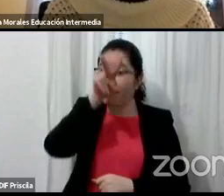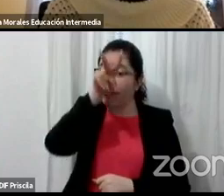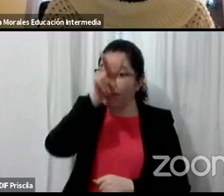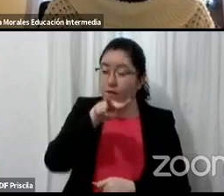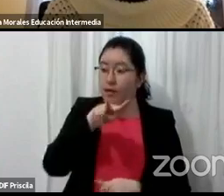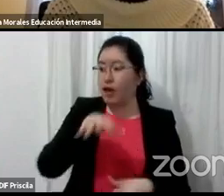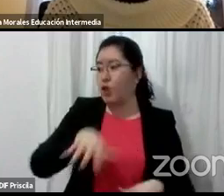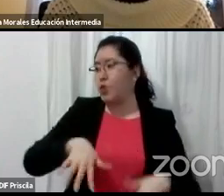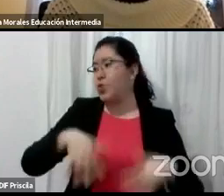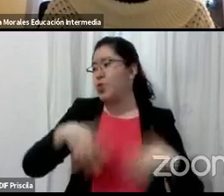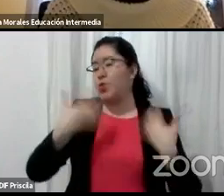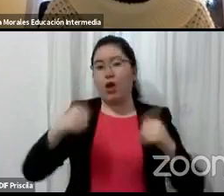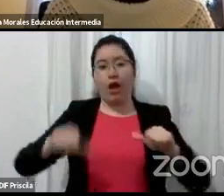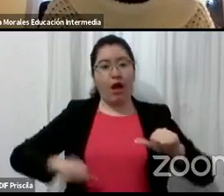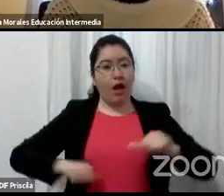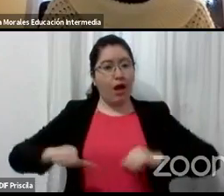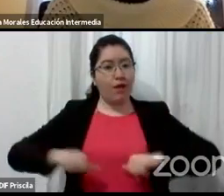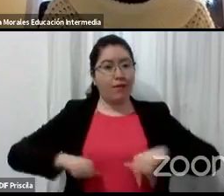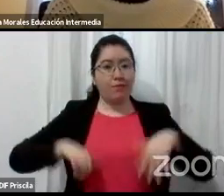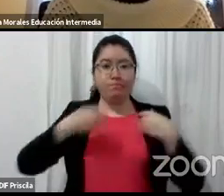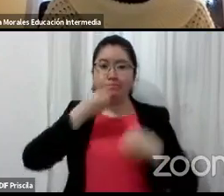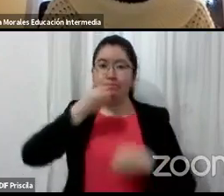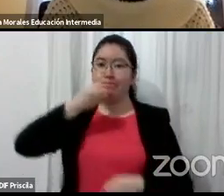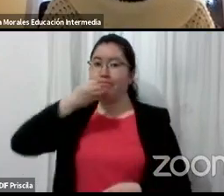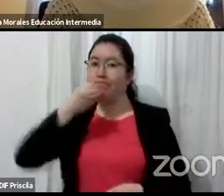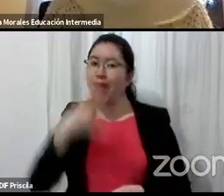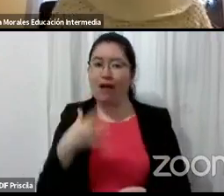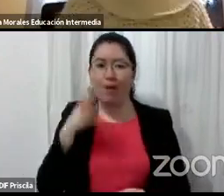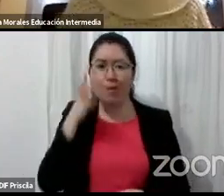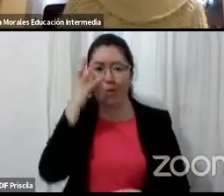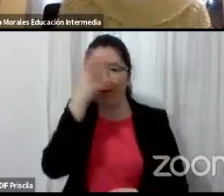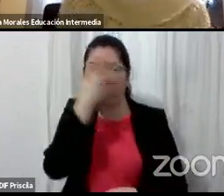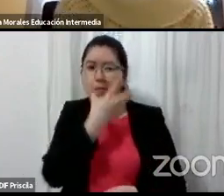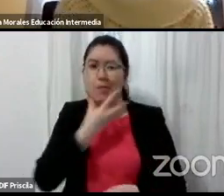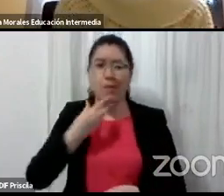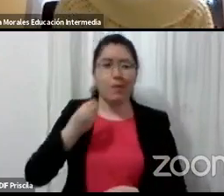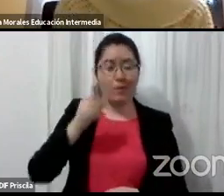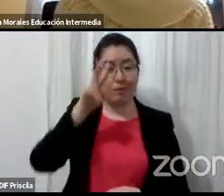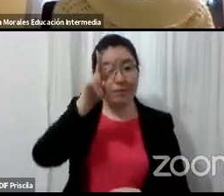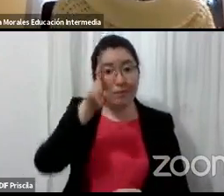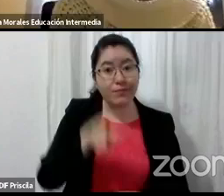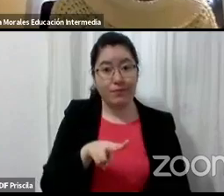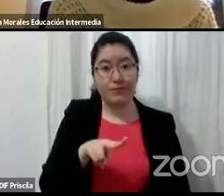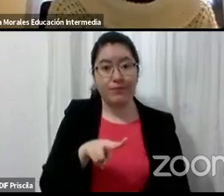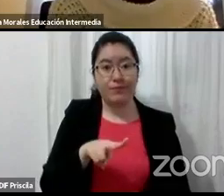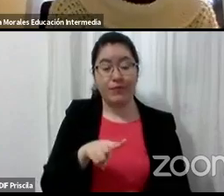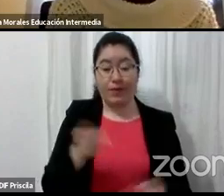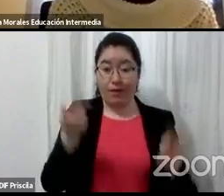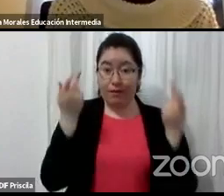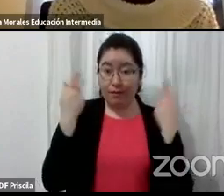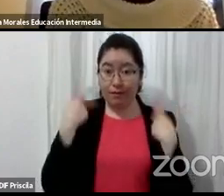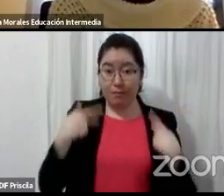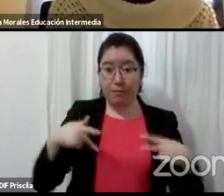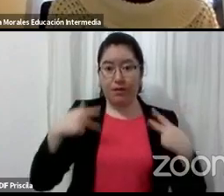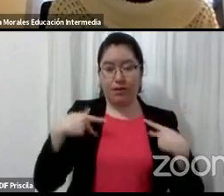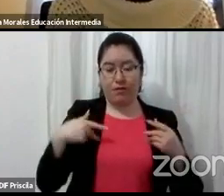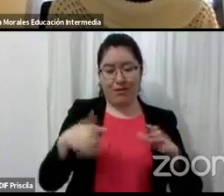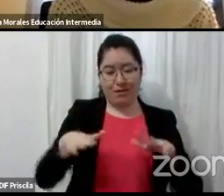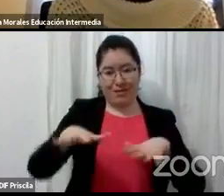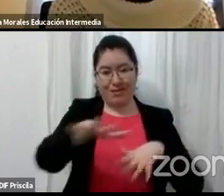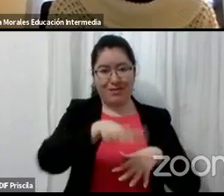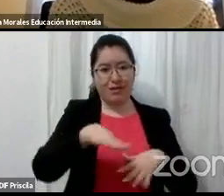y muy conmovedoras, ¿no? Entonces, personas que comparten espacio cotidiano y que muchas veces no se